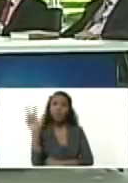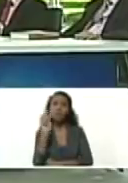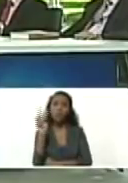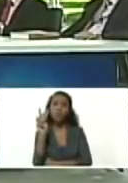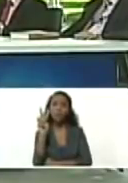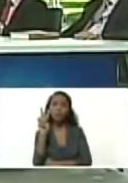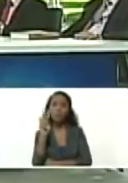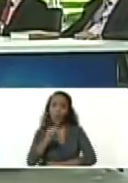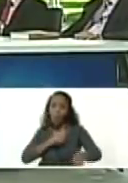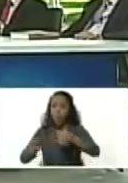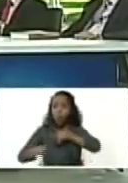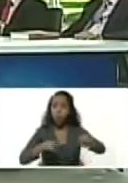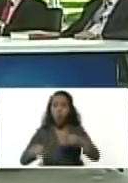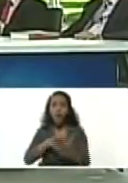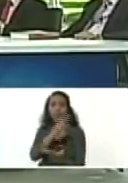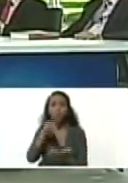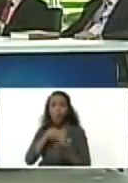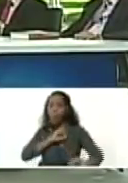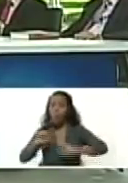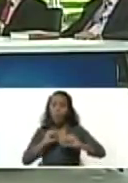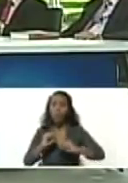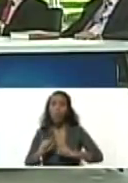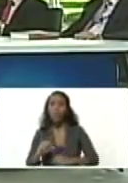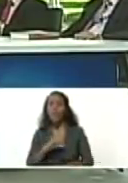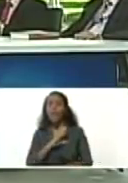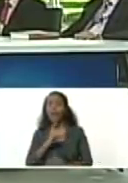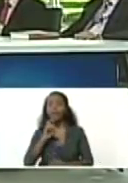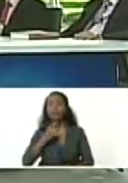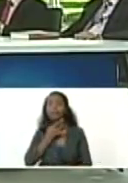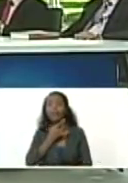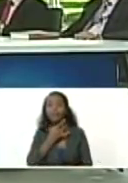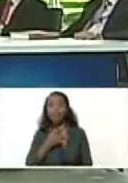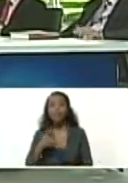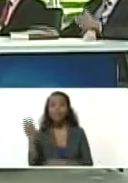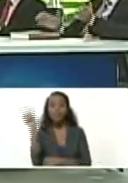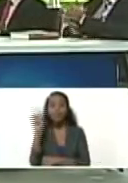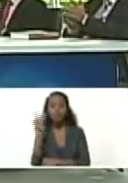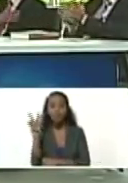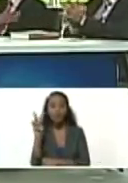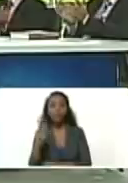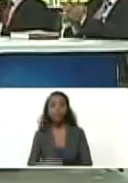y coordinador nacional del Movimiento Cristiano Evangélico por Venezuela.